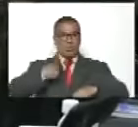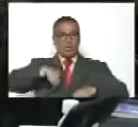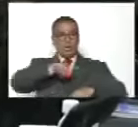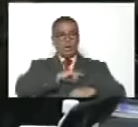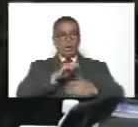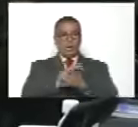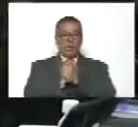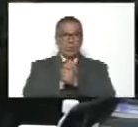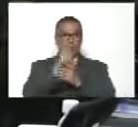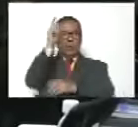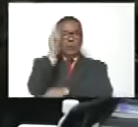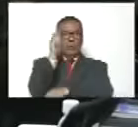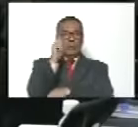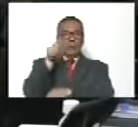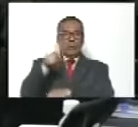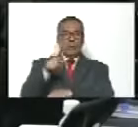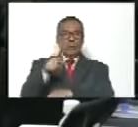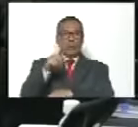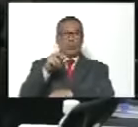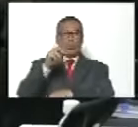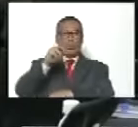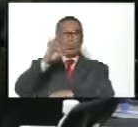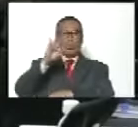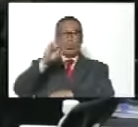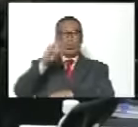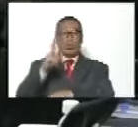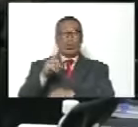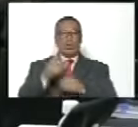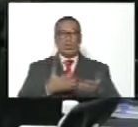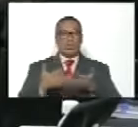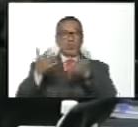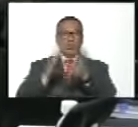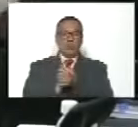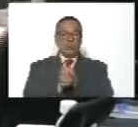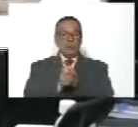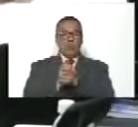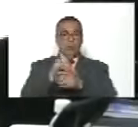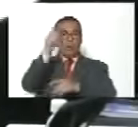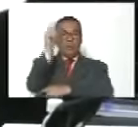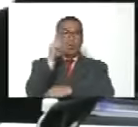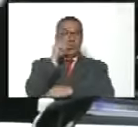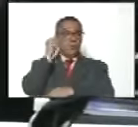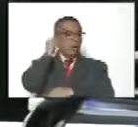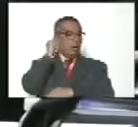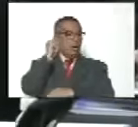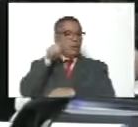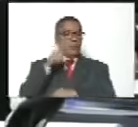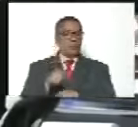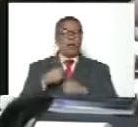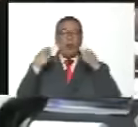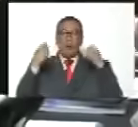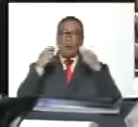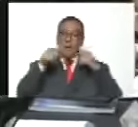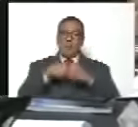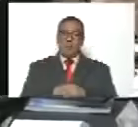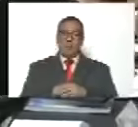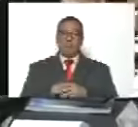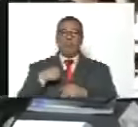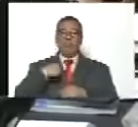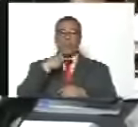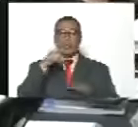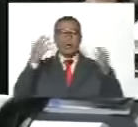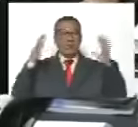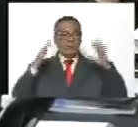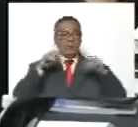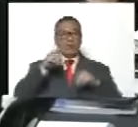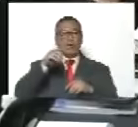colega diputado aquí presente, Fidel Vázquez, que está a la orden de todos los parlamentarios y las parlamentarias, valga la propaganda. Así es, un